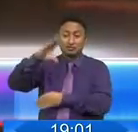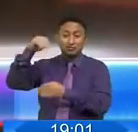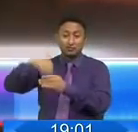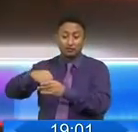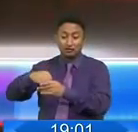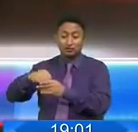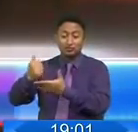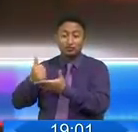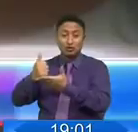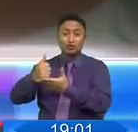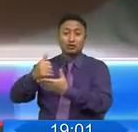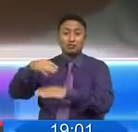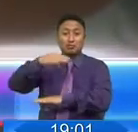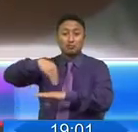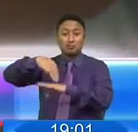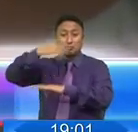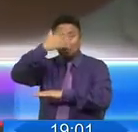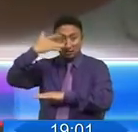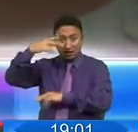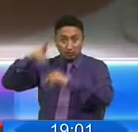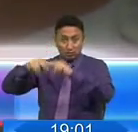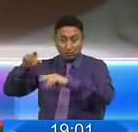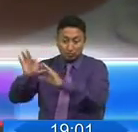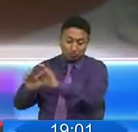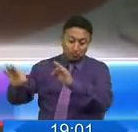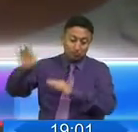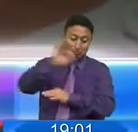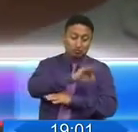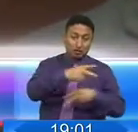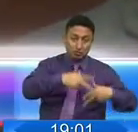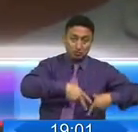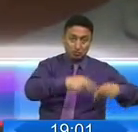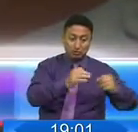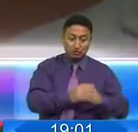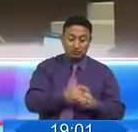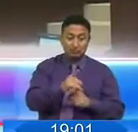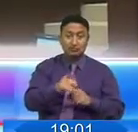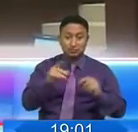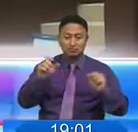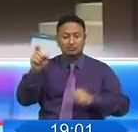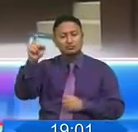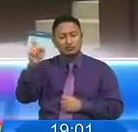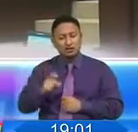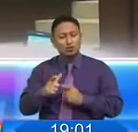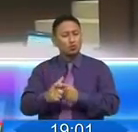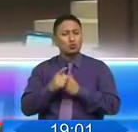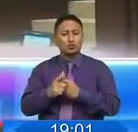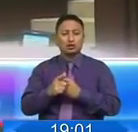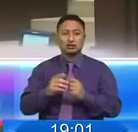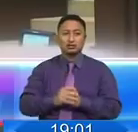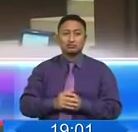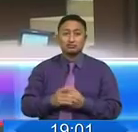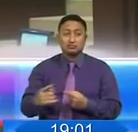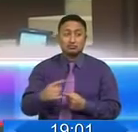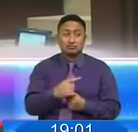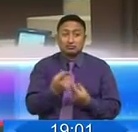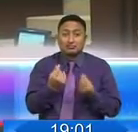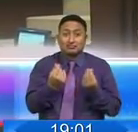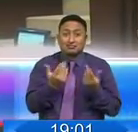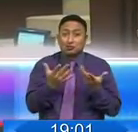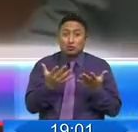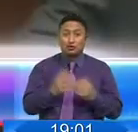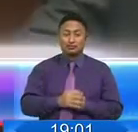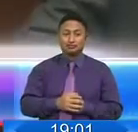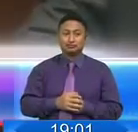de Manabí y Esmeraldas tras el terremoto a gasto corriente fue una transacción necesaria y urgente en un momento de complicación